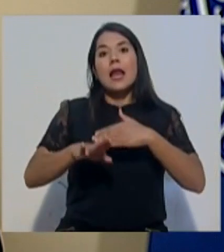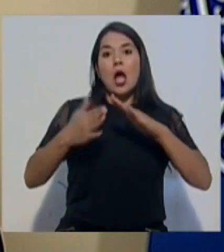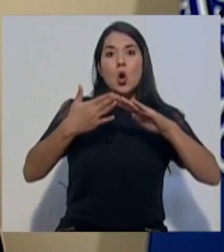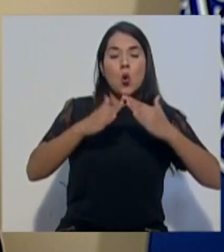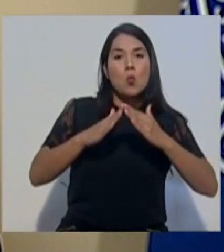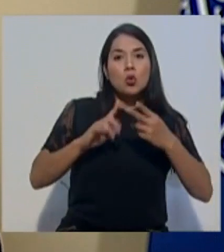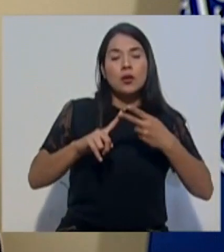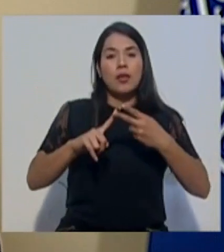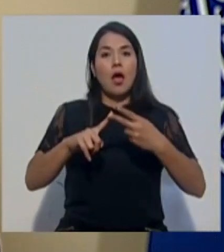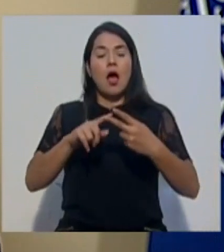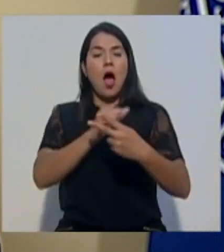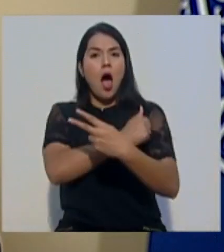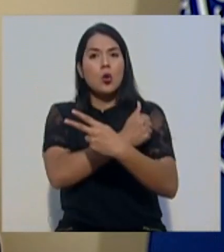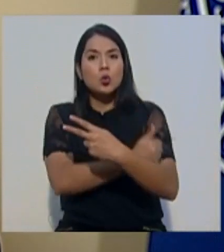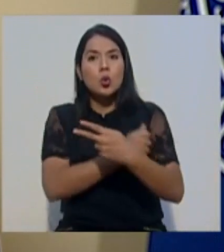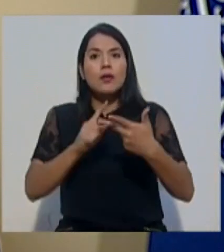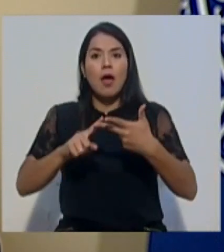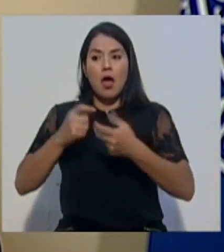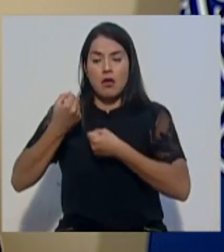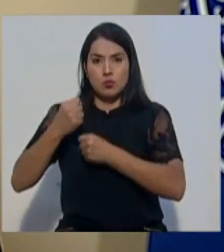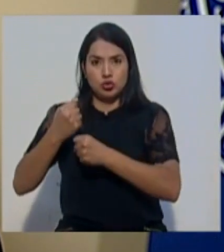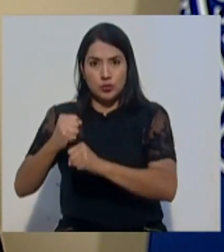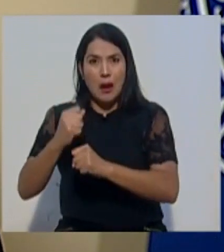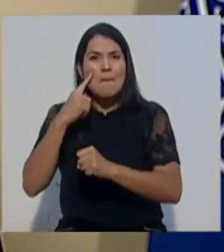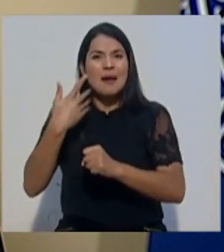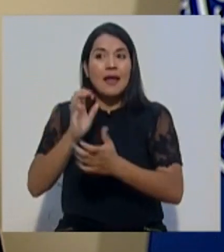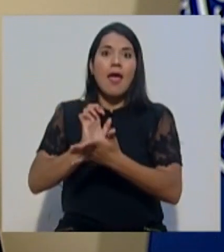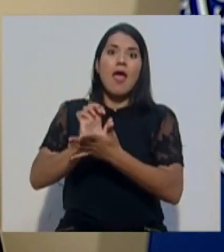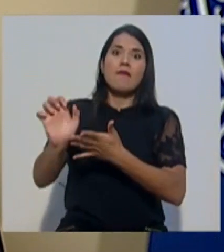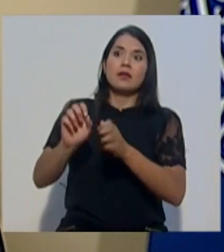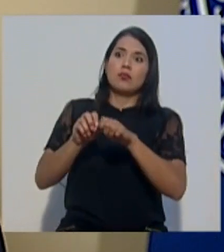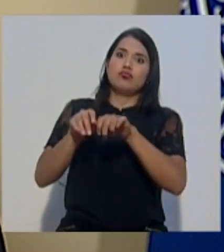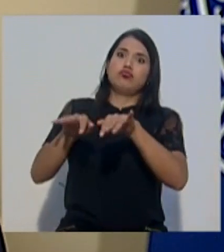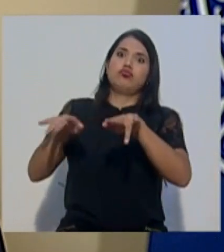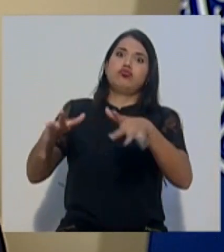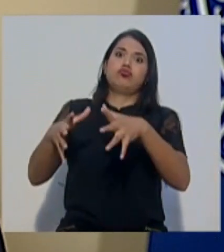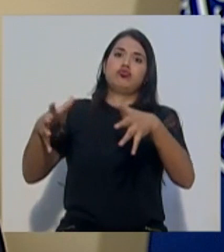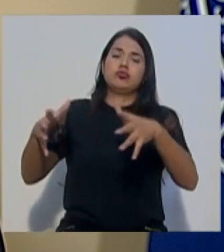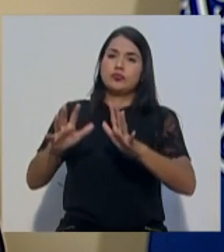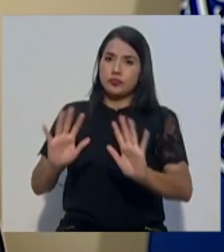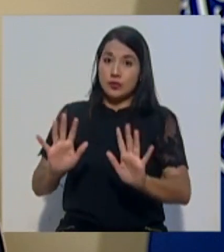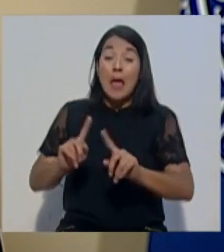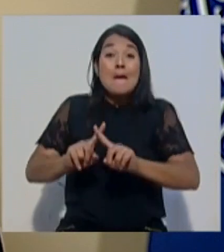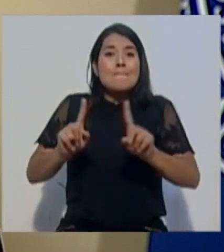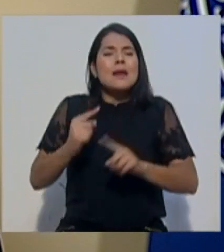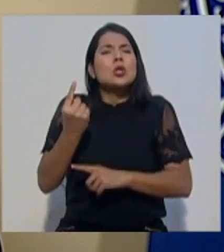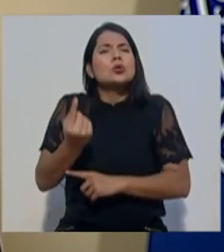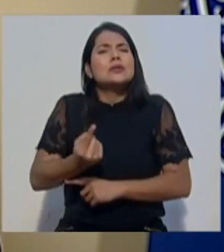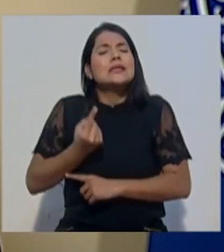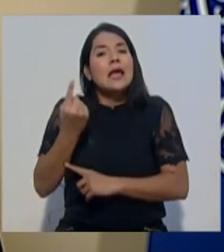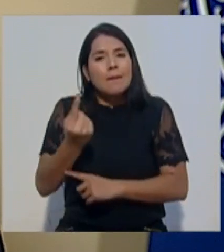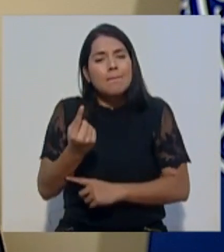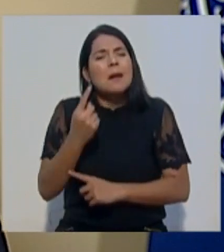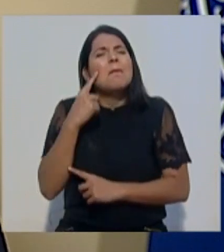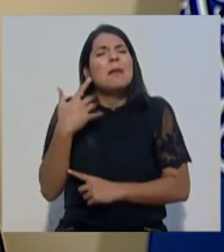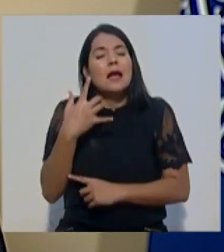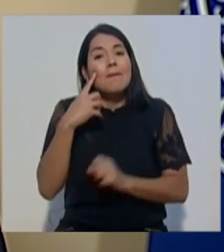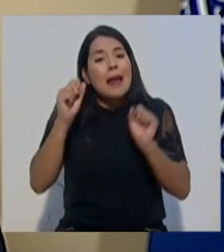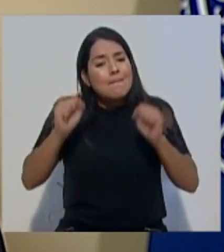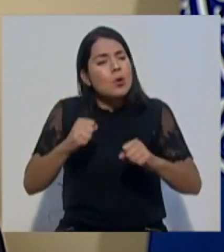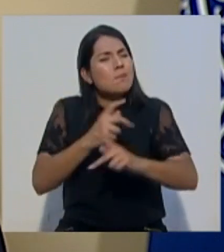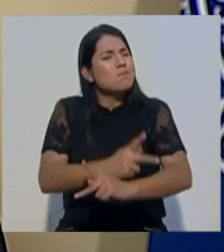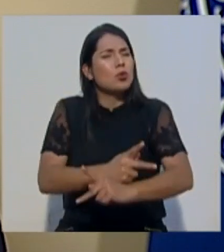autoridades para evitar que esto termine en un brote más grande. Pero siempre con la intención de proteger